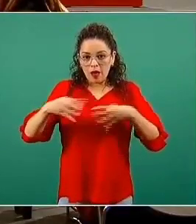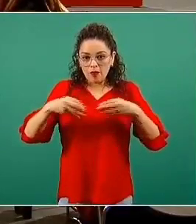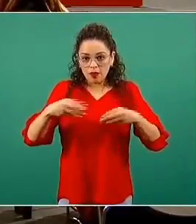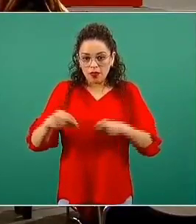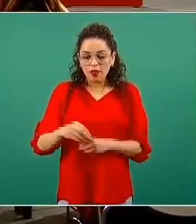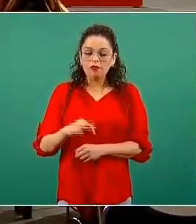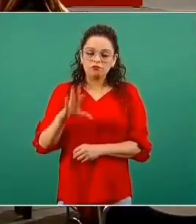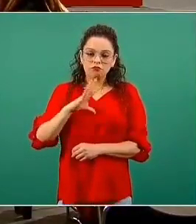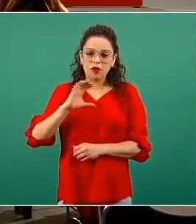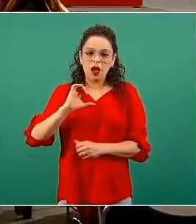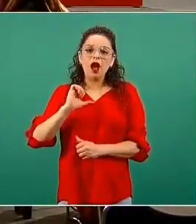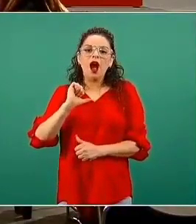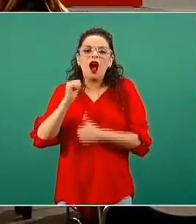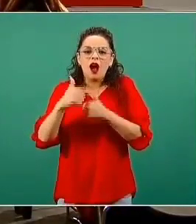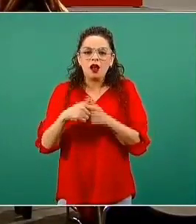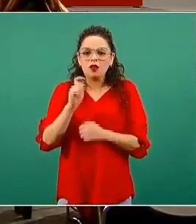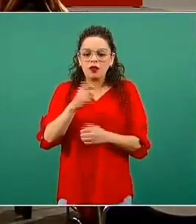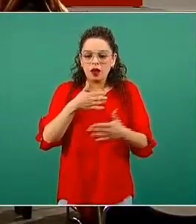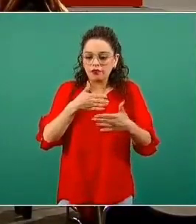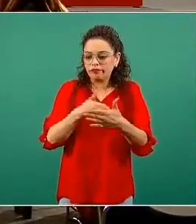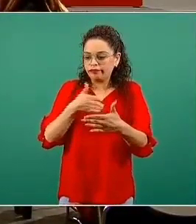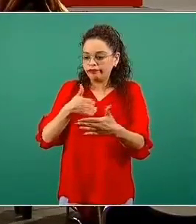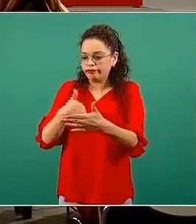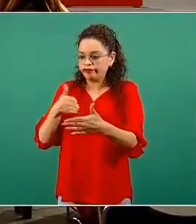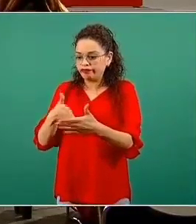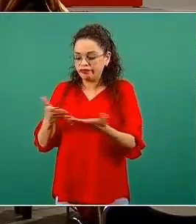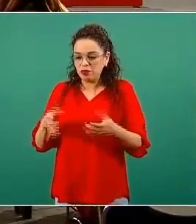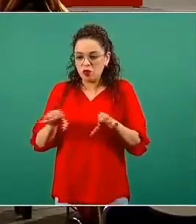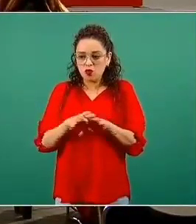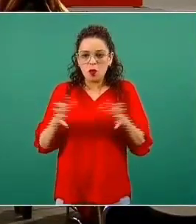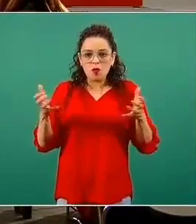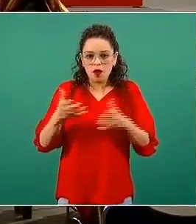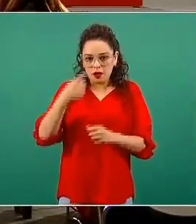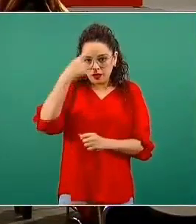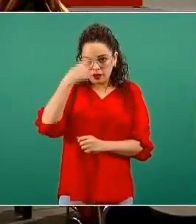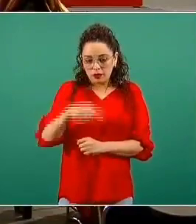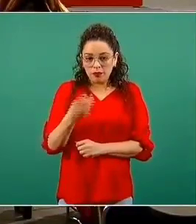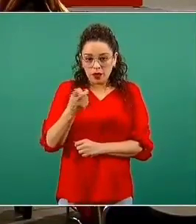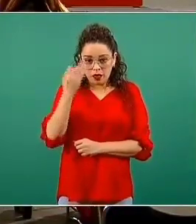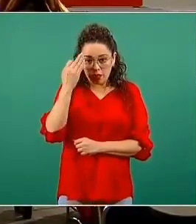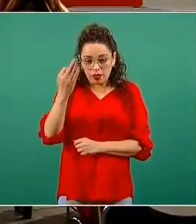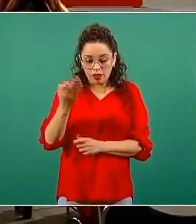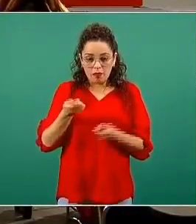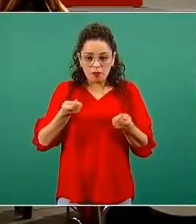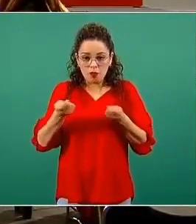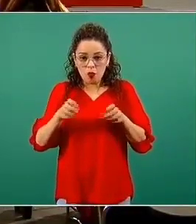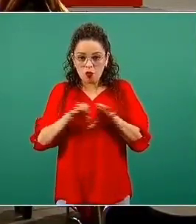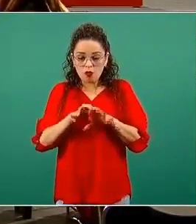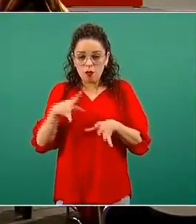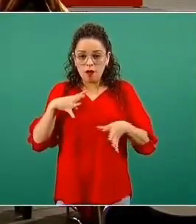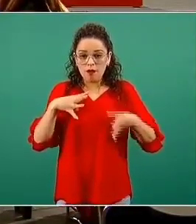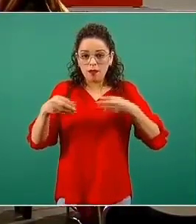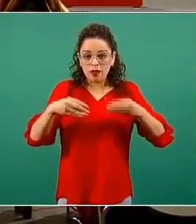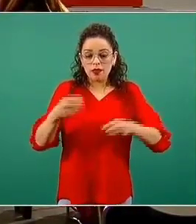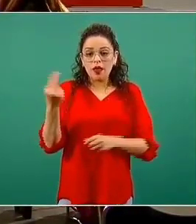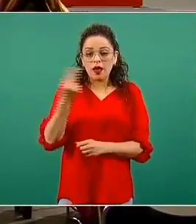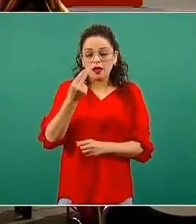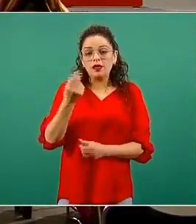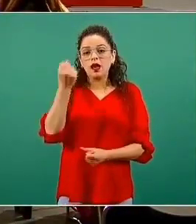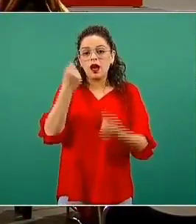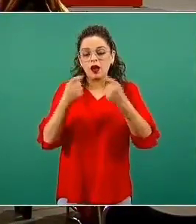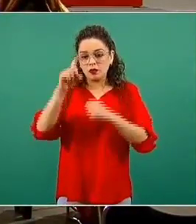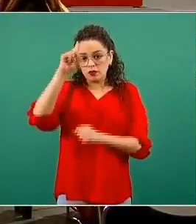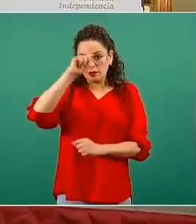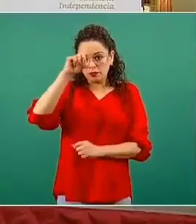límites de las intervenciones que se pueden hacer en el manejo de la pandemia cuando se necesitan ciertas recomendaciones